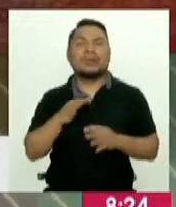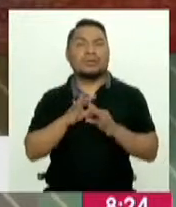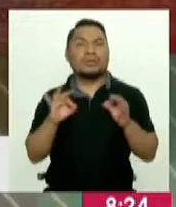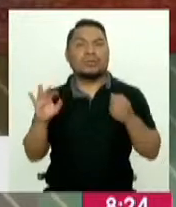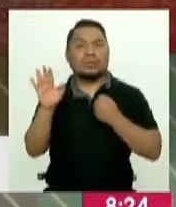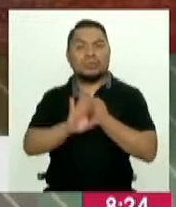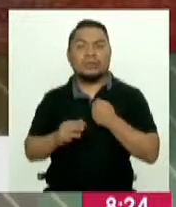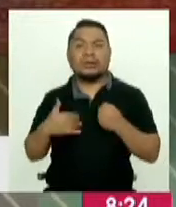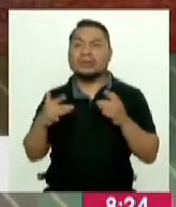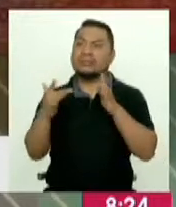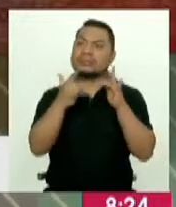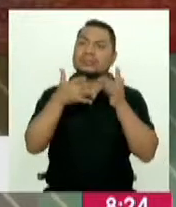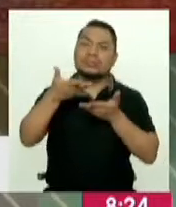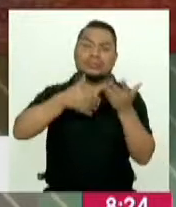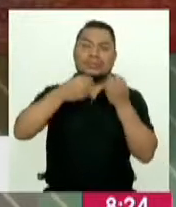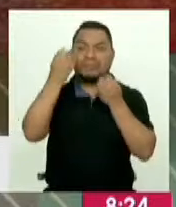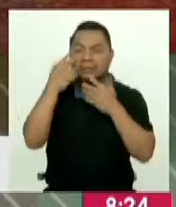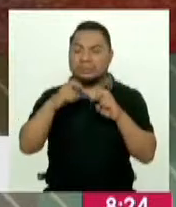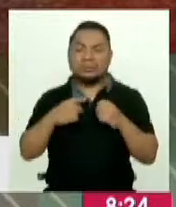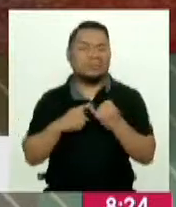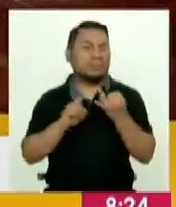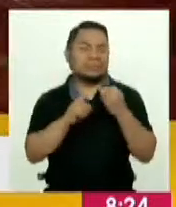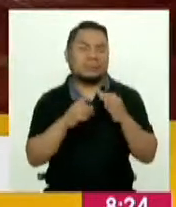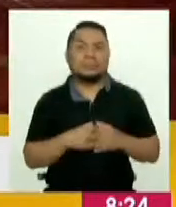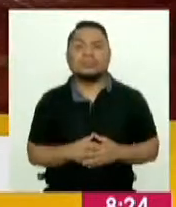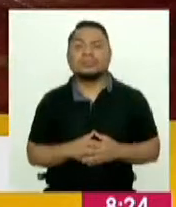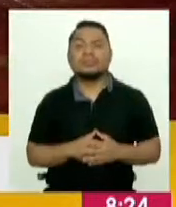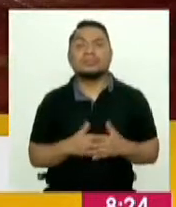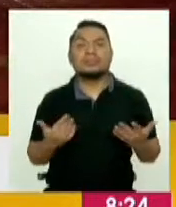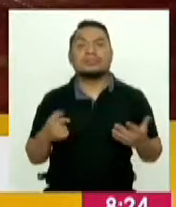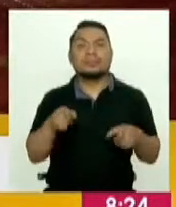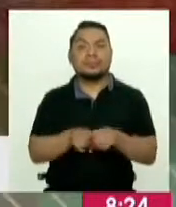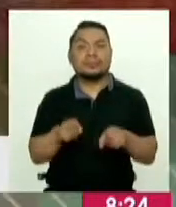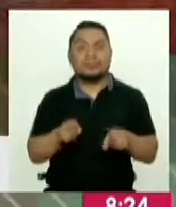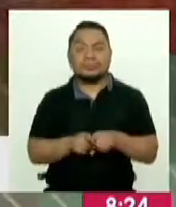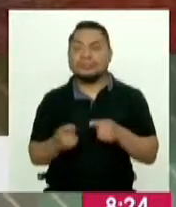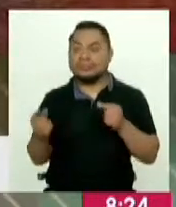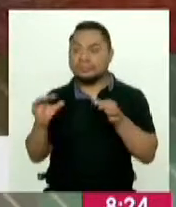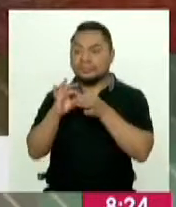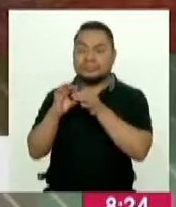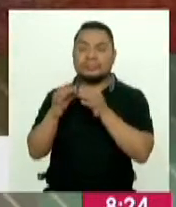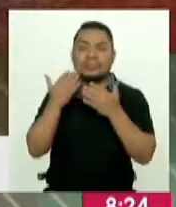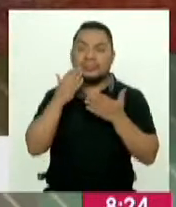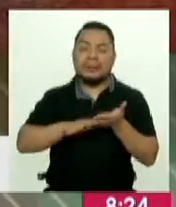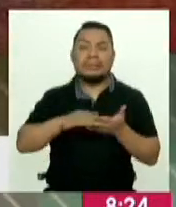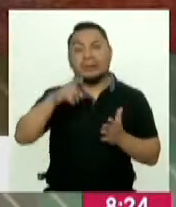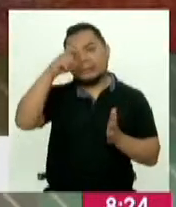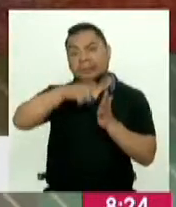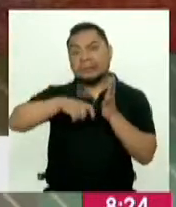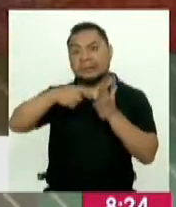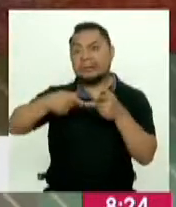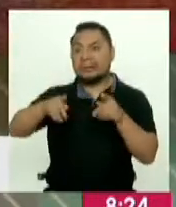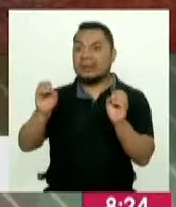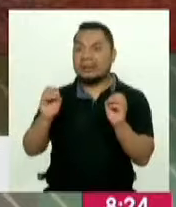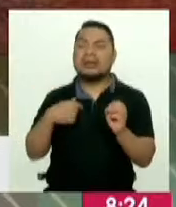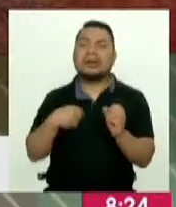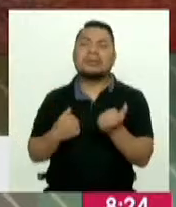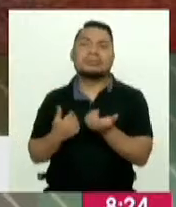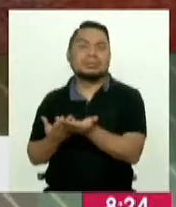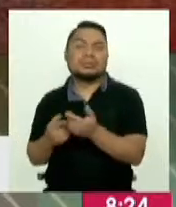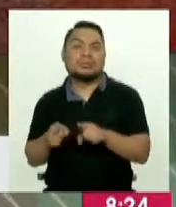tener relaciones, tener información, etcétera, ¿no? Redes ilícitas como las de la minería ilegal, la tala